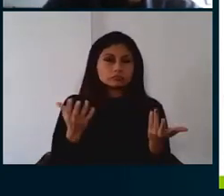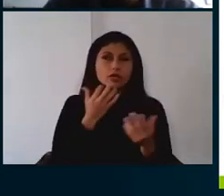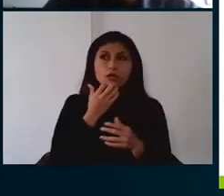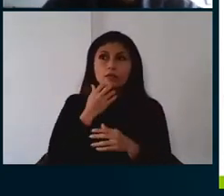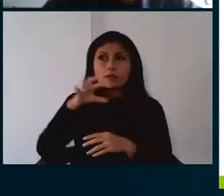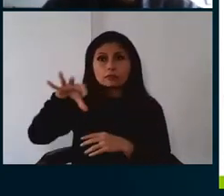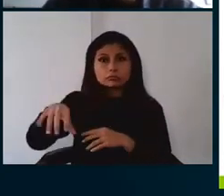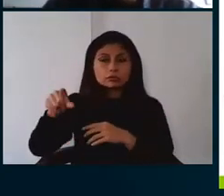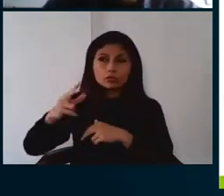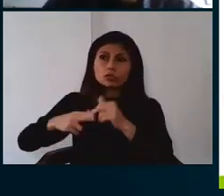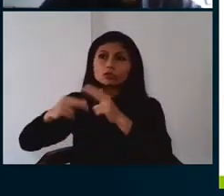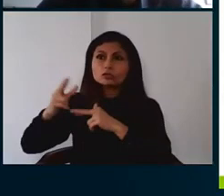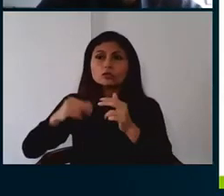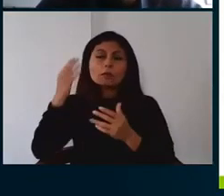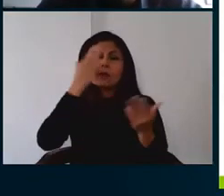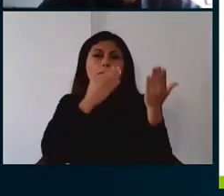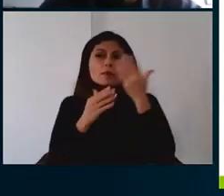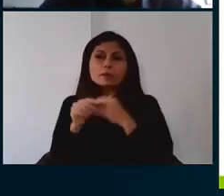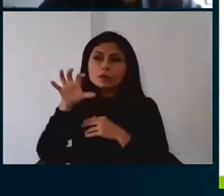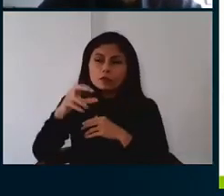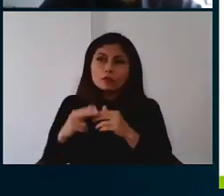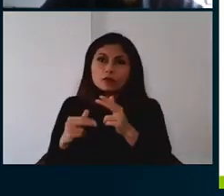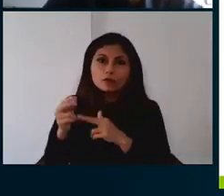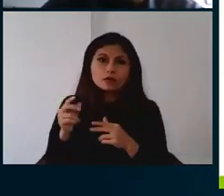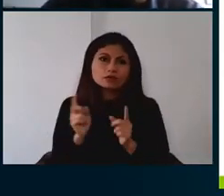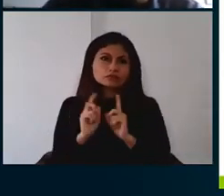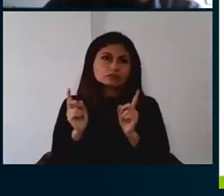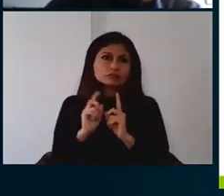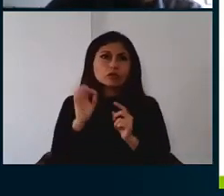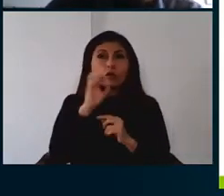plantas piloto, a la construcción de montajes de laboratorio muy